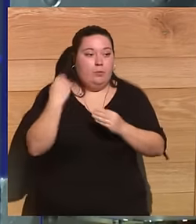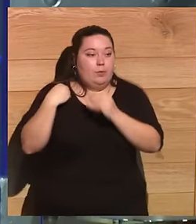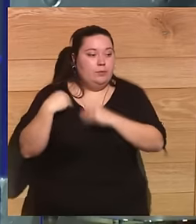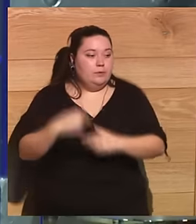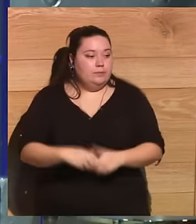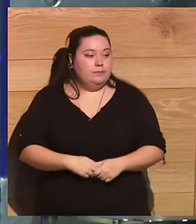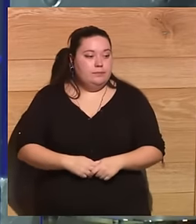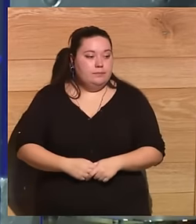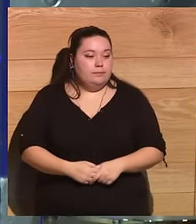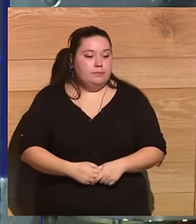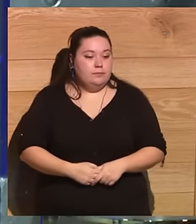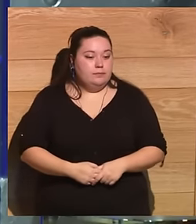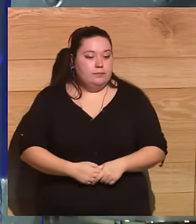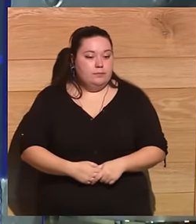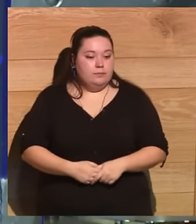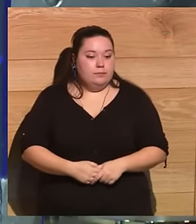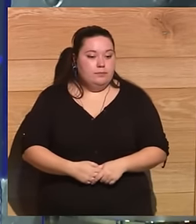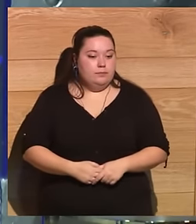pregunta.